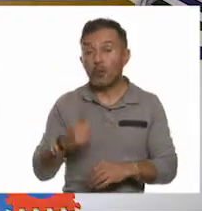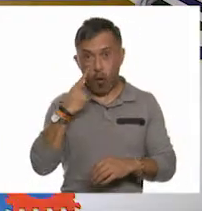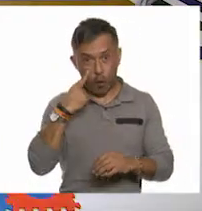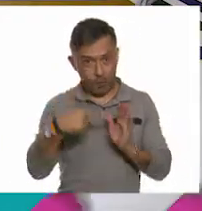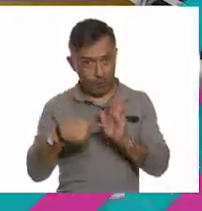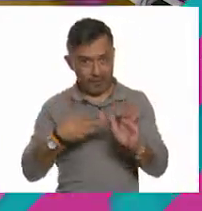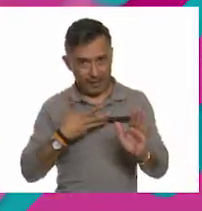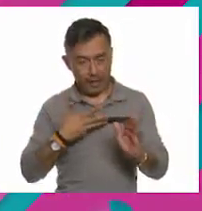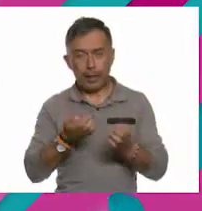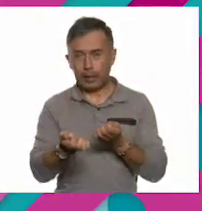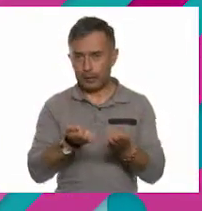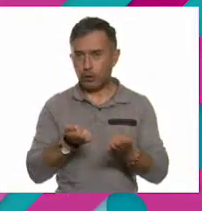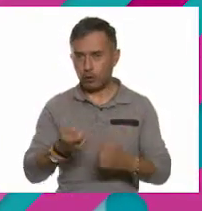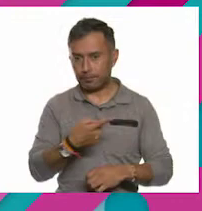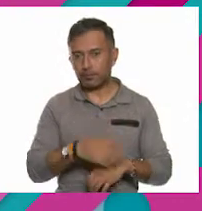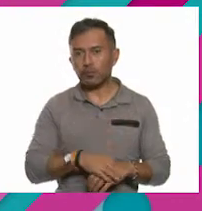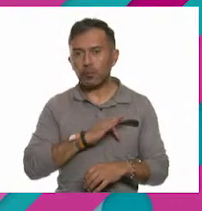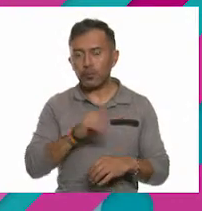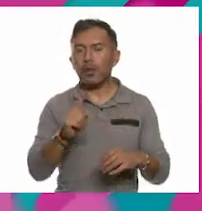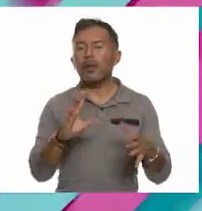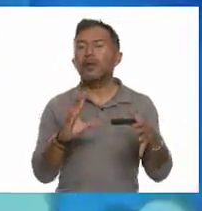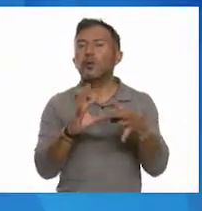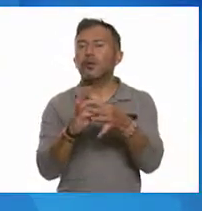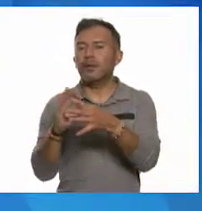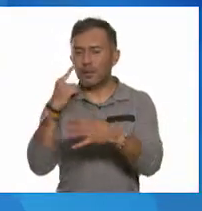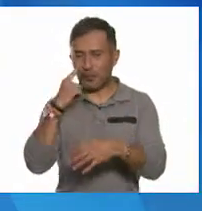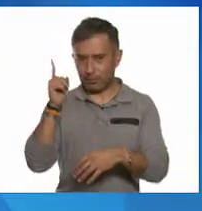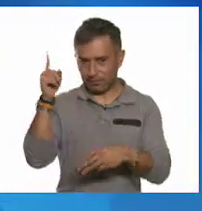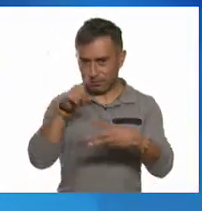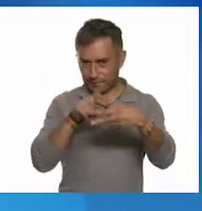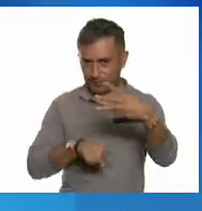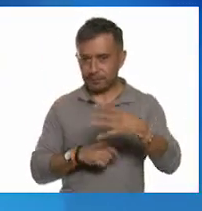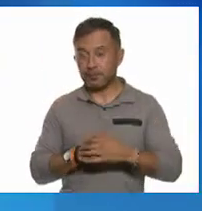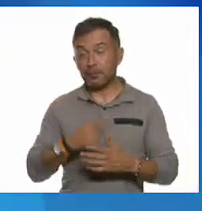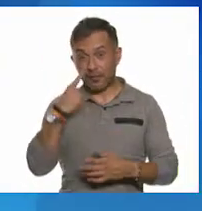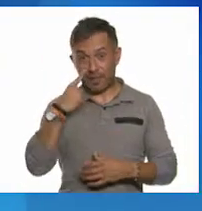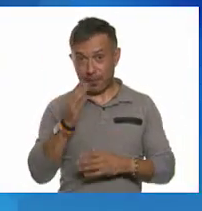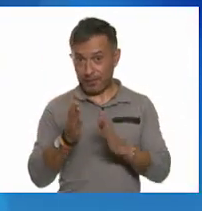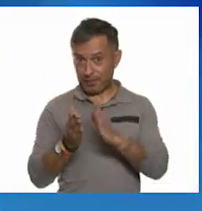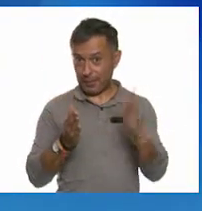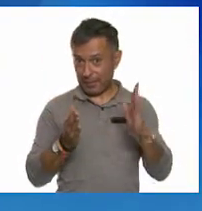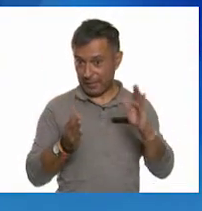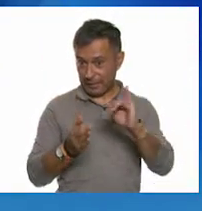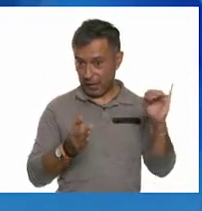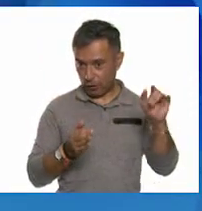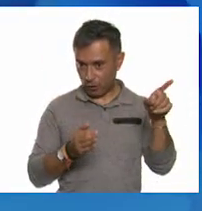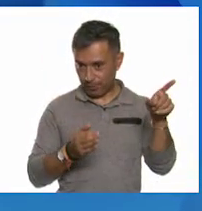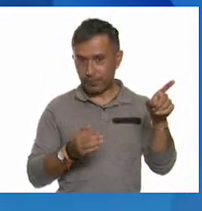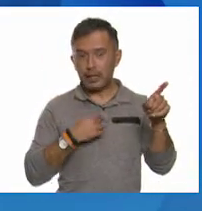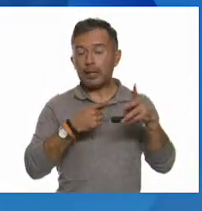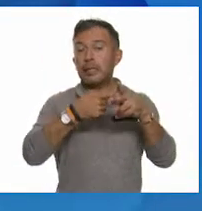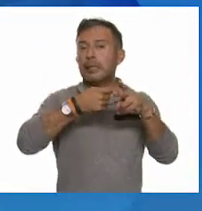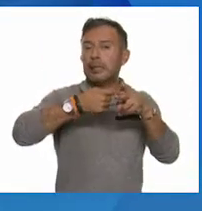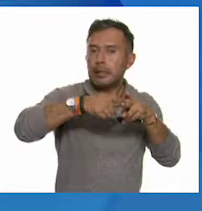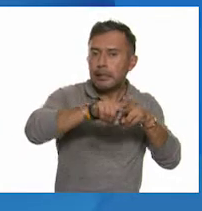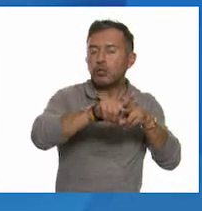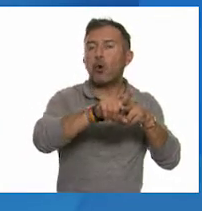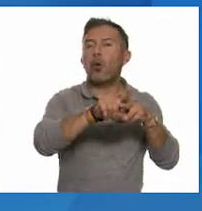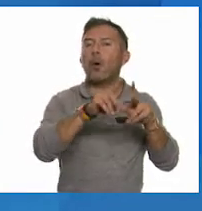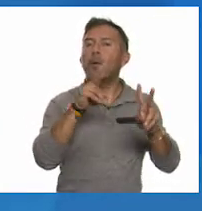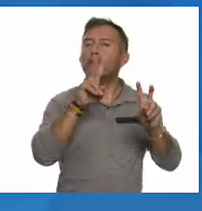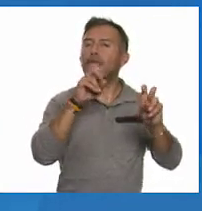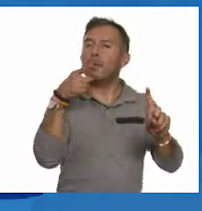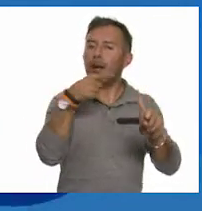ejercicio así como de unir líneas. A ver, María, aquí tenemos del lado izquierdo inicio, planteamiento, Ajá. desarrollo o